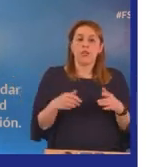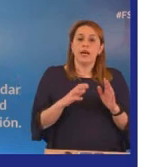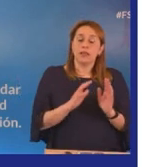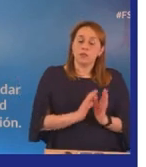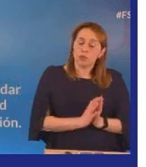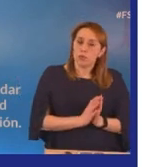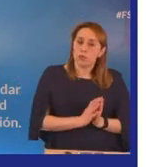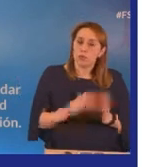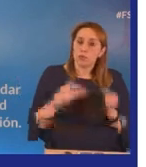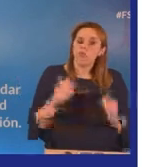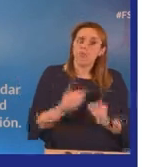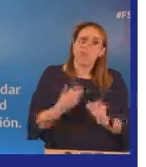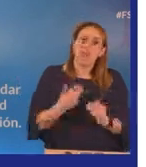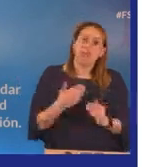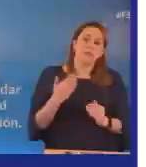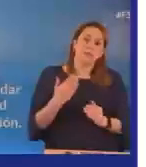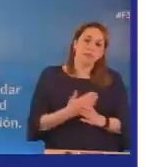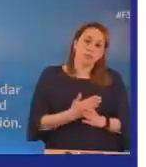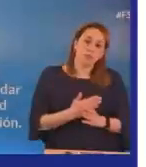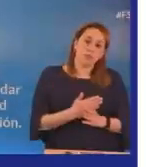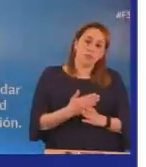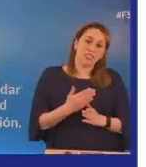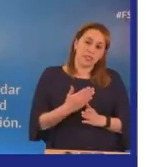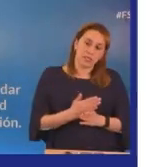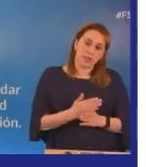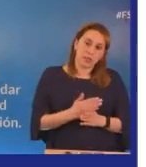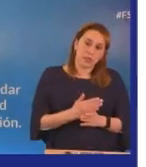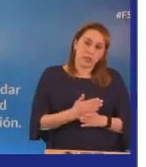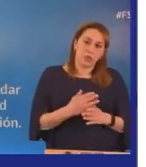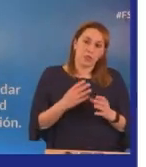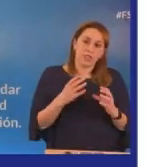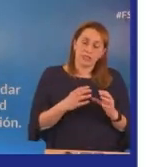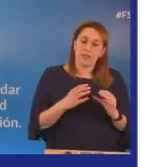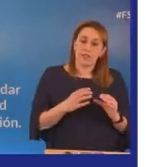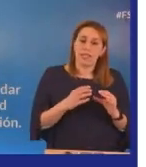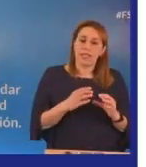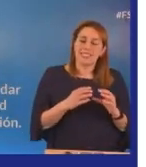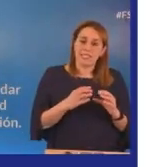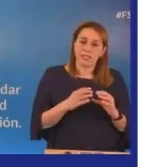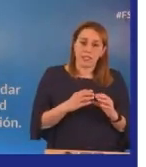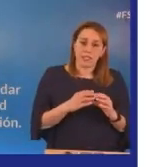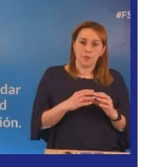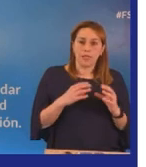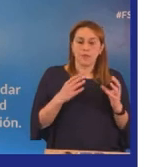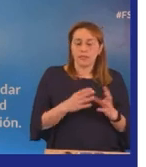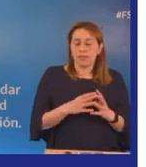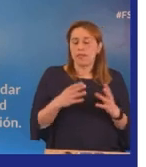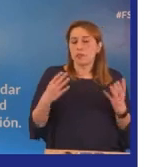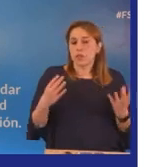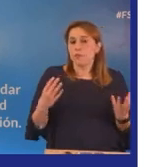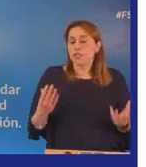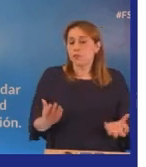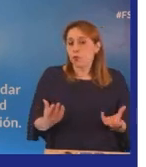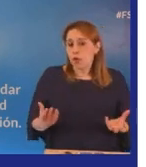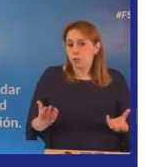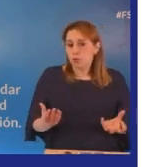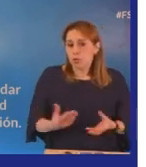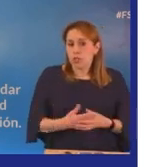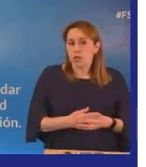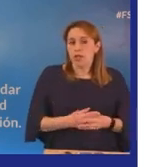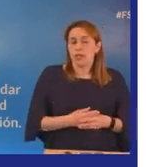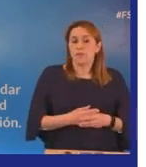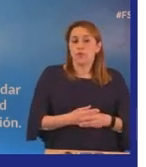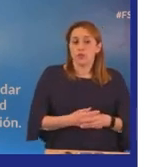manteniendo. Al mismo tiempo tenemos que hacer una intervención cognitiva con esas habilidades que tiene para mantener a lo que más